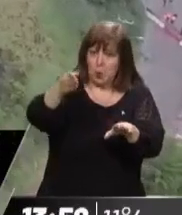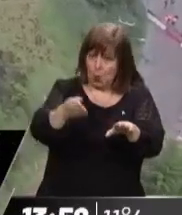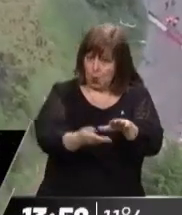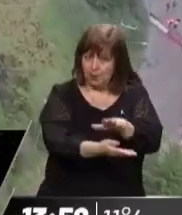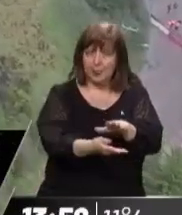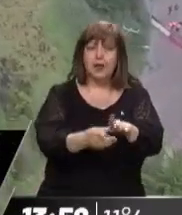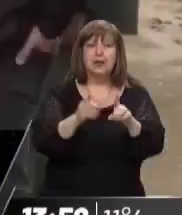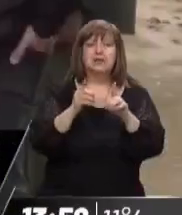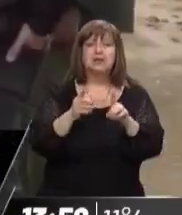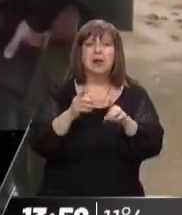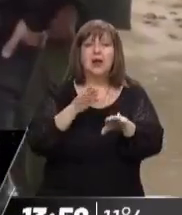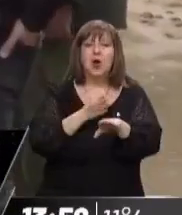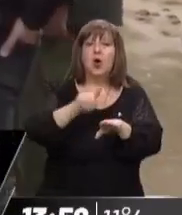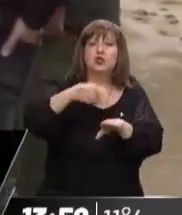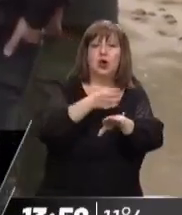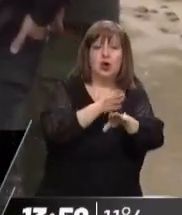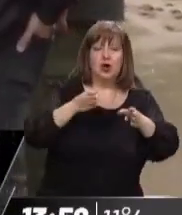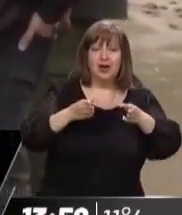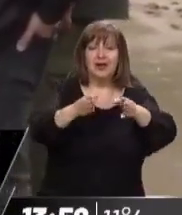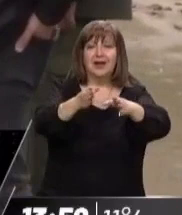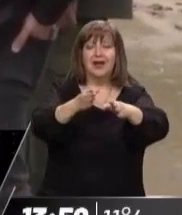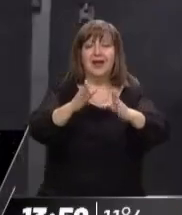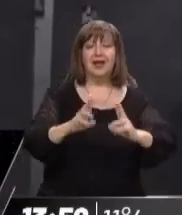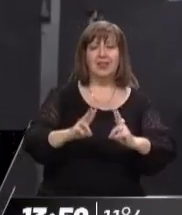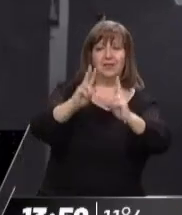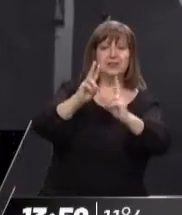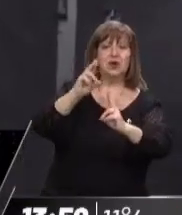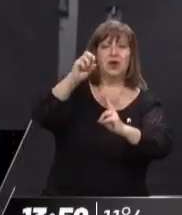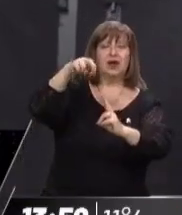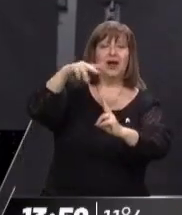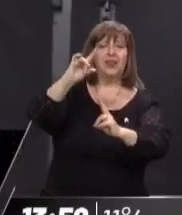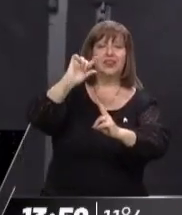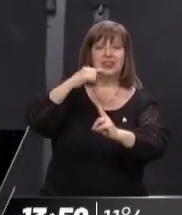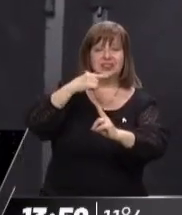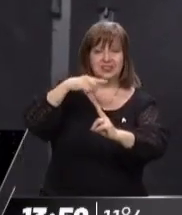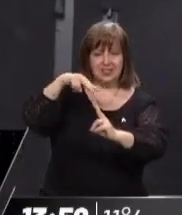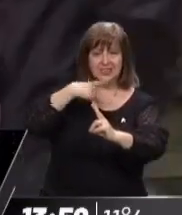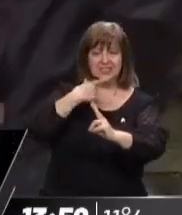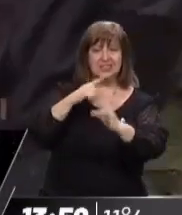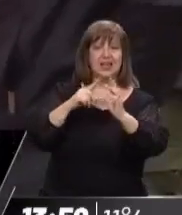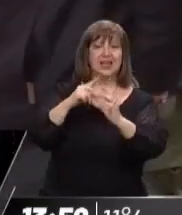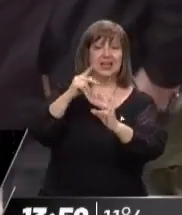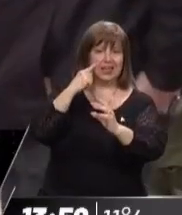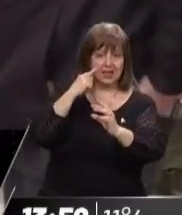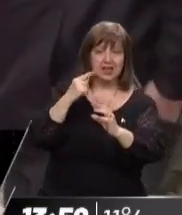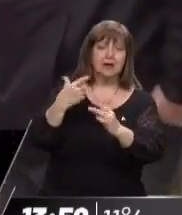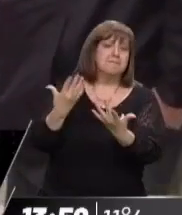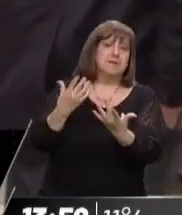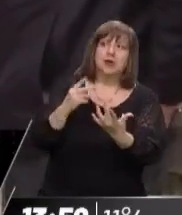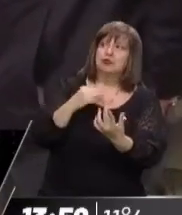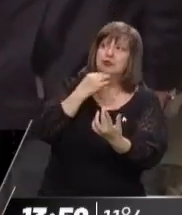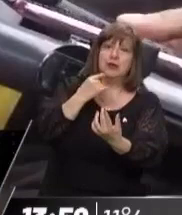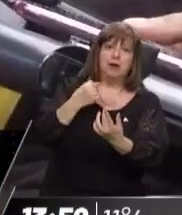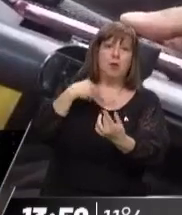además se socavó la vía que da acceso hacia el edificio kandinski nosotros no podemos determinar digamos